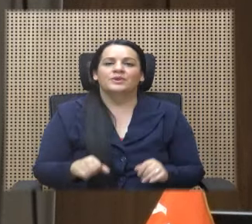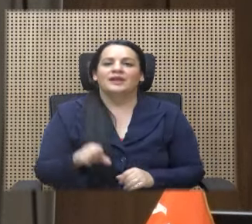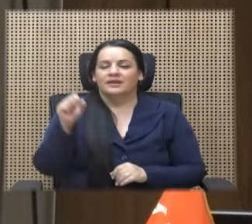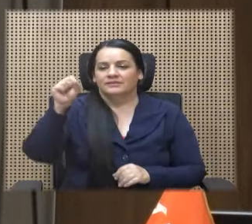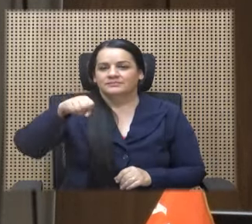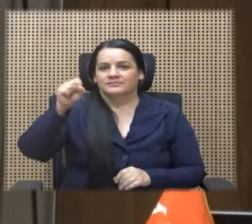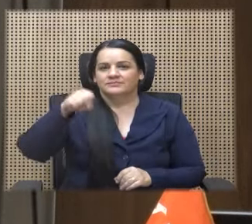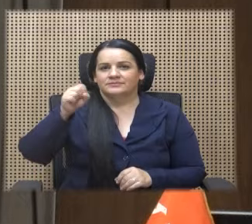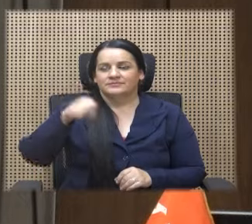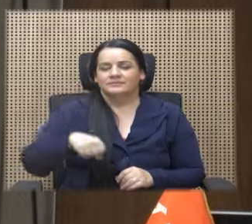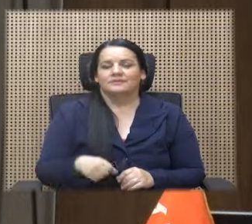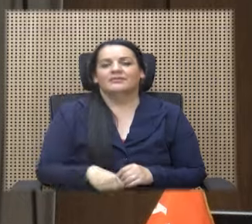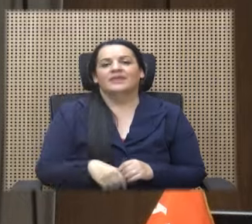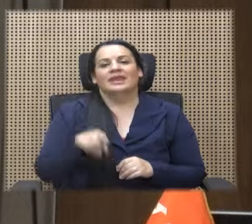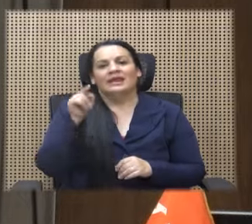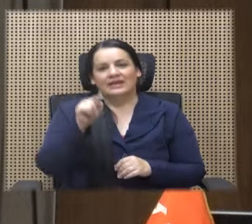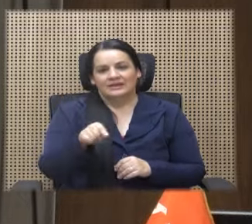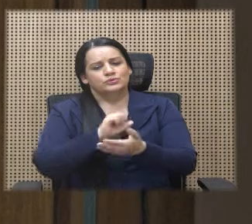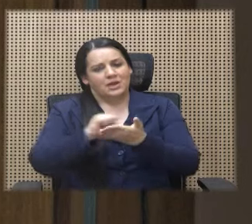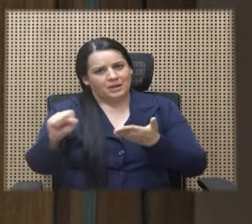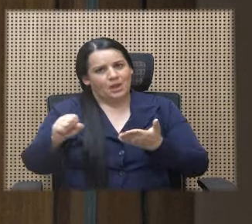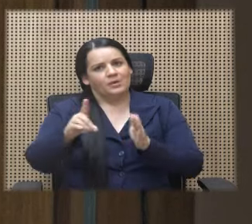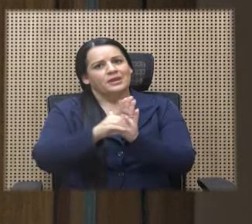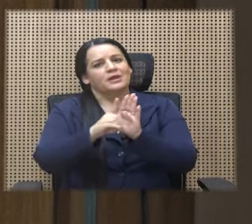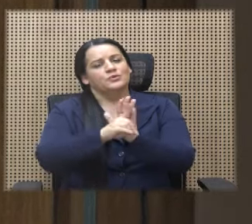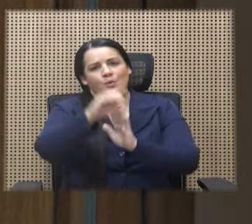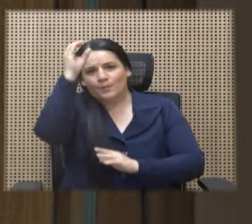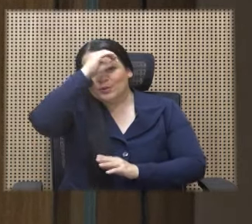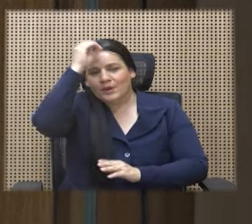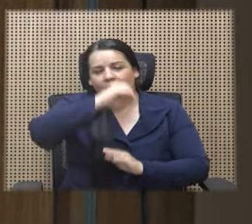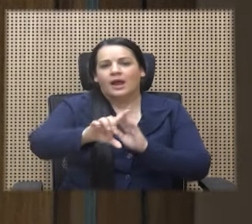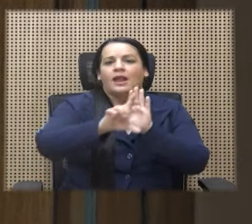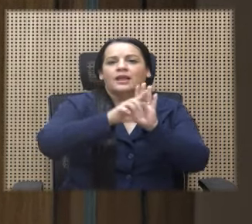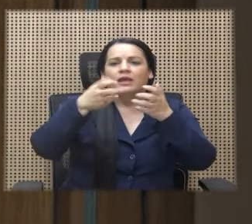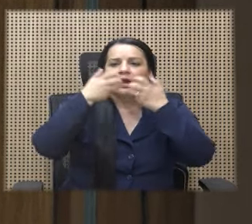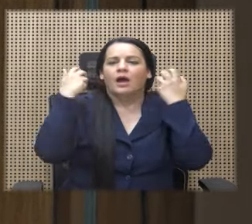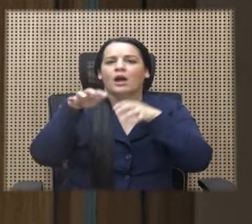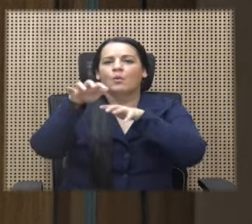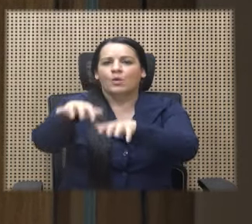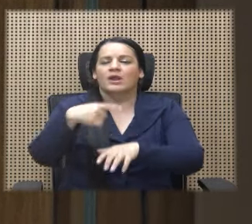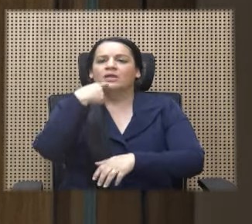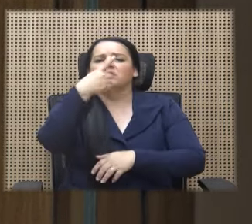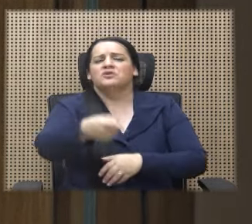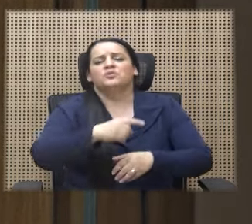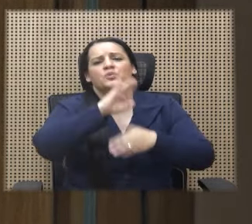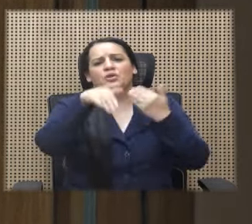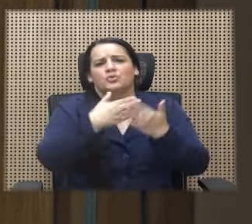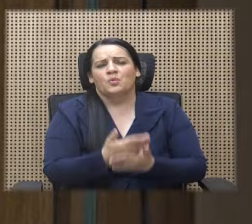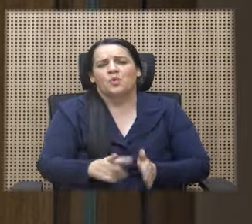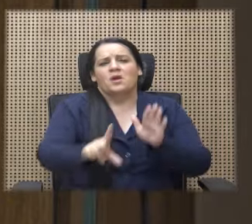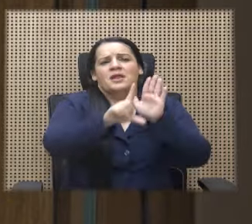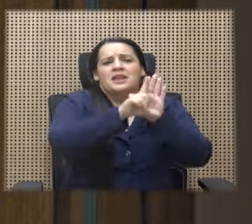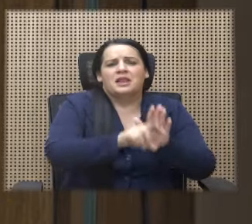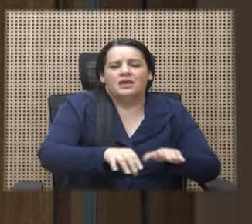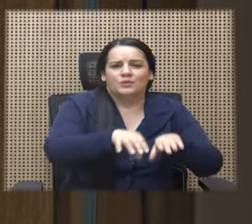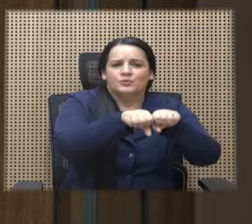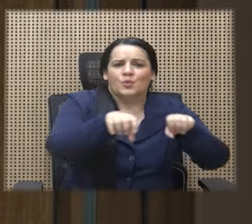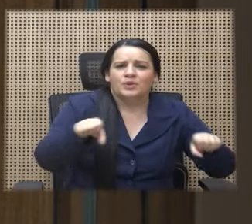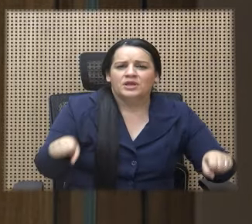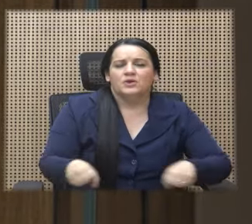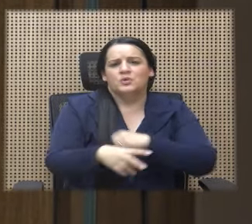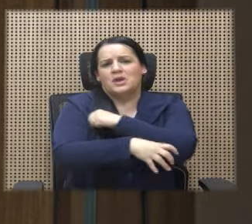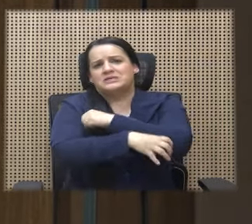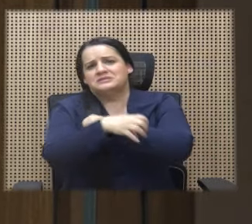sí era y por mucho por su parte la jefa de la bancada oficialista Pilar Cisneros cuestionó que la